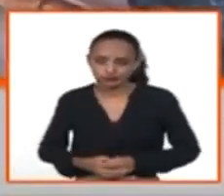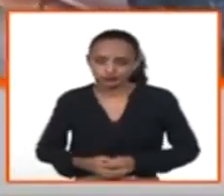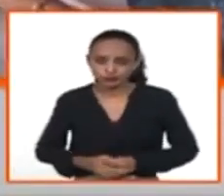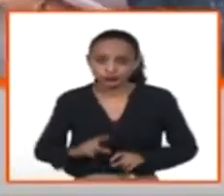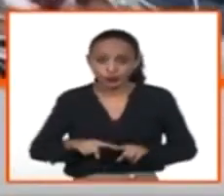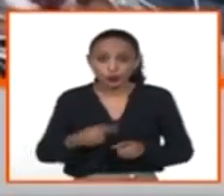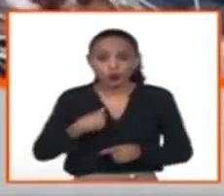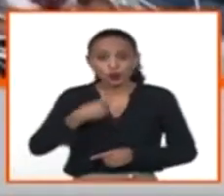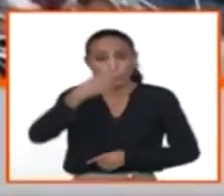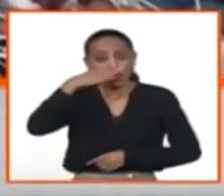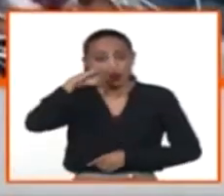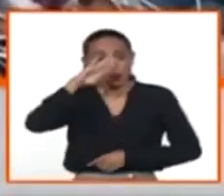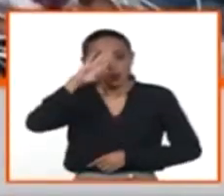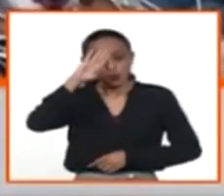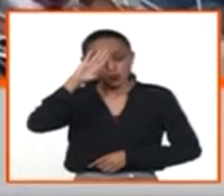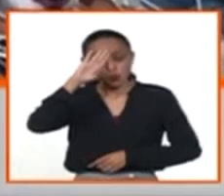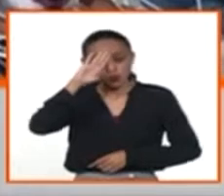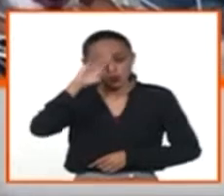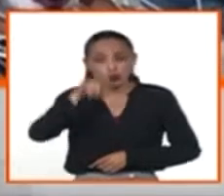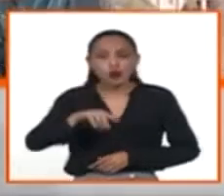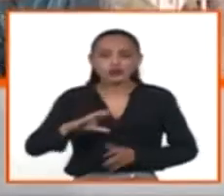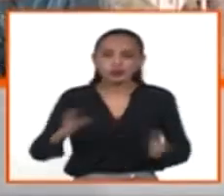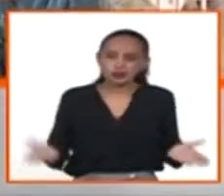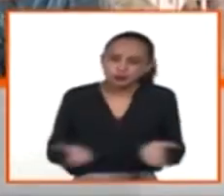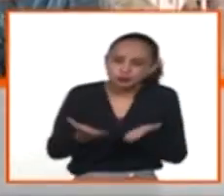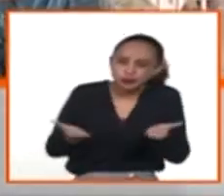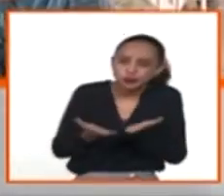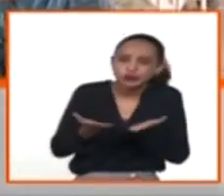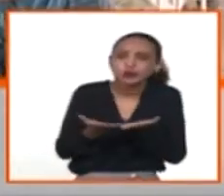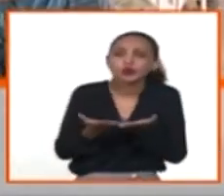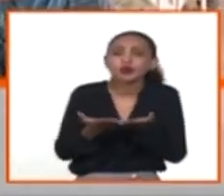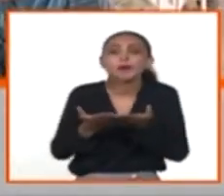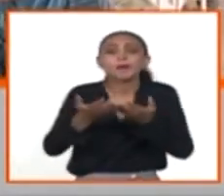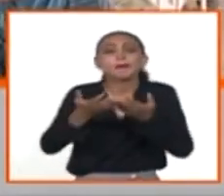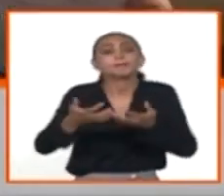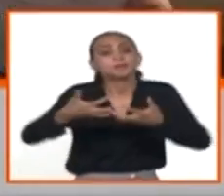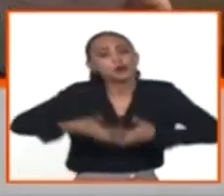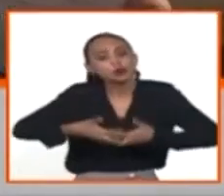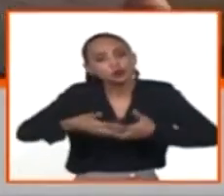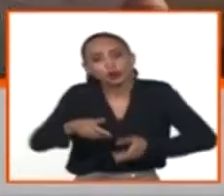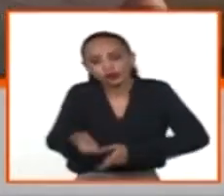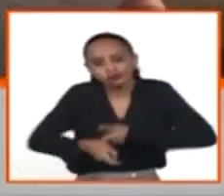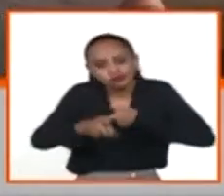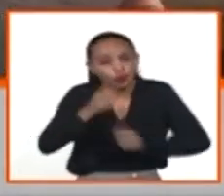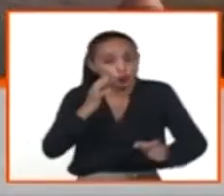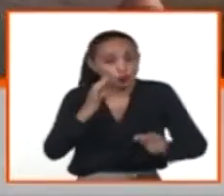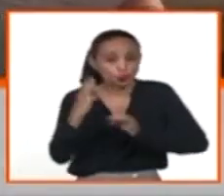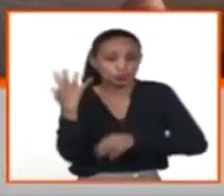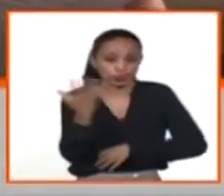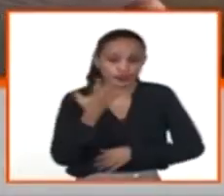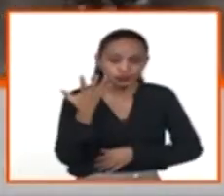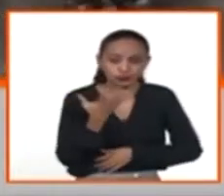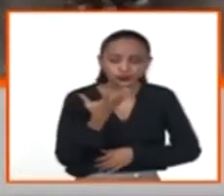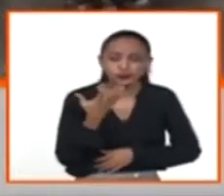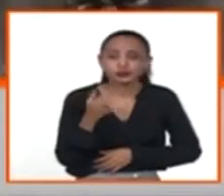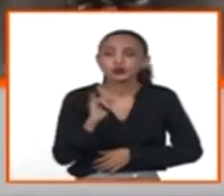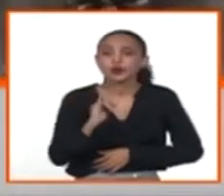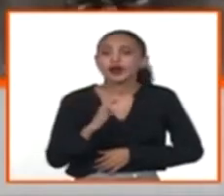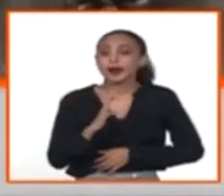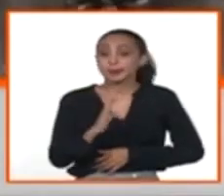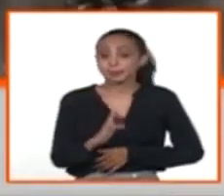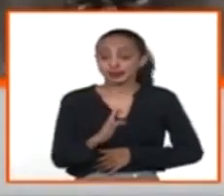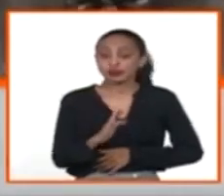que se ha destacado por promover todo lo que tiene que ver con las producciones agroecológicas, con todo, o sea, con el respeto y el rescate de los